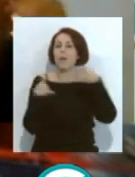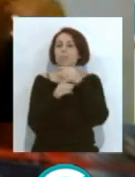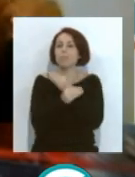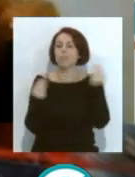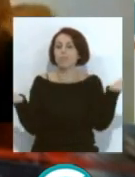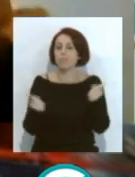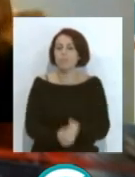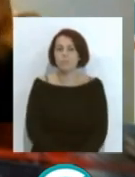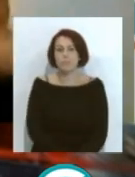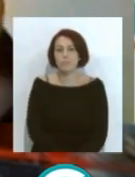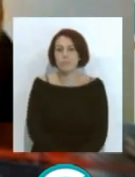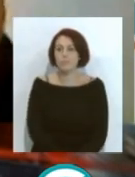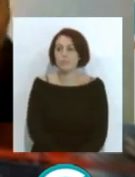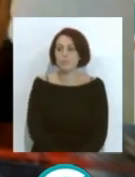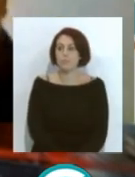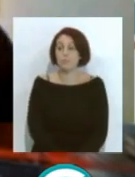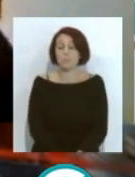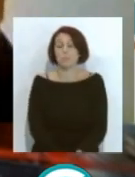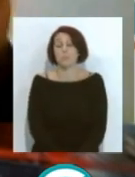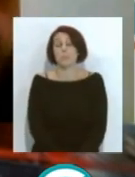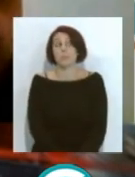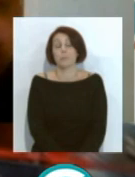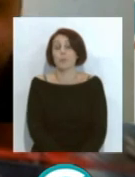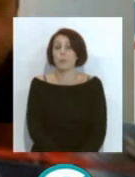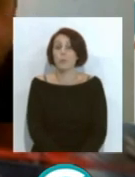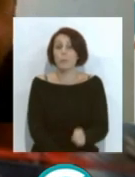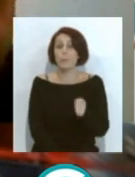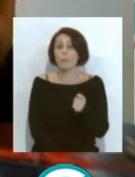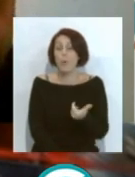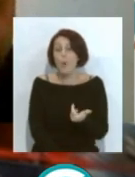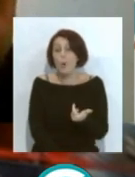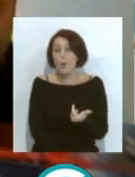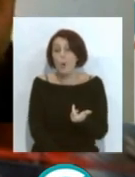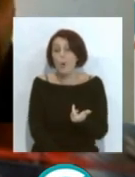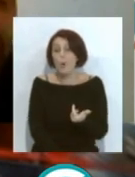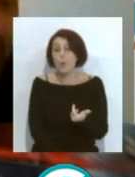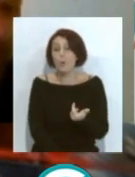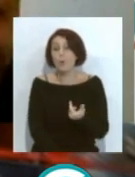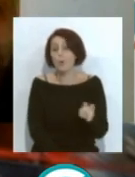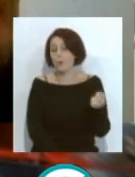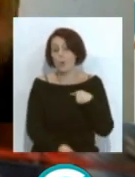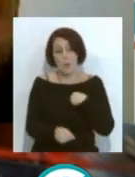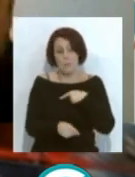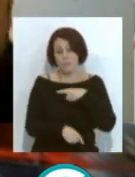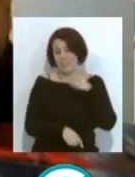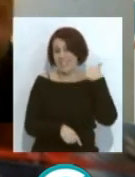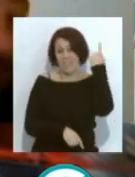del patronato? Bueno, creo que es un poco la crónica de una muerte anunciada